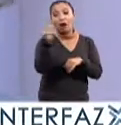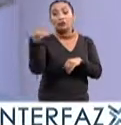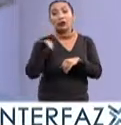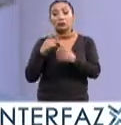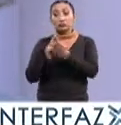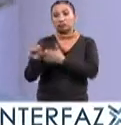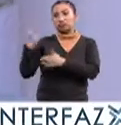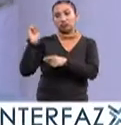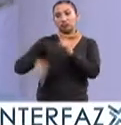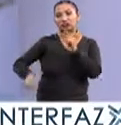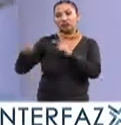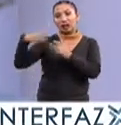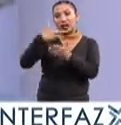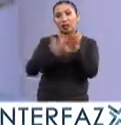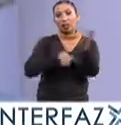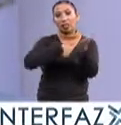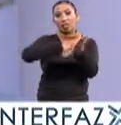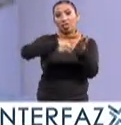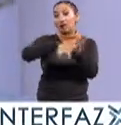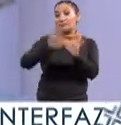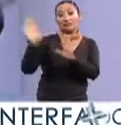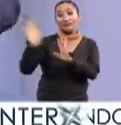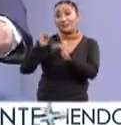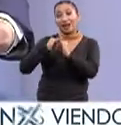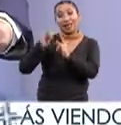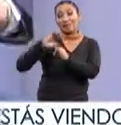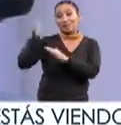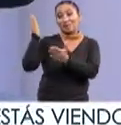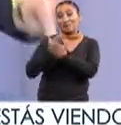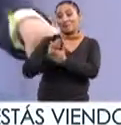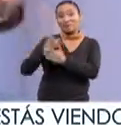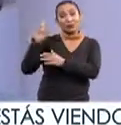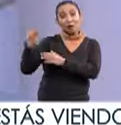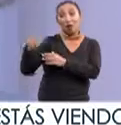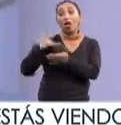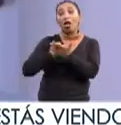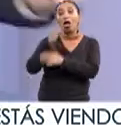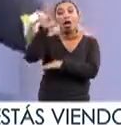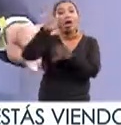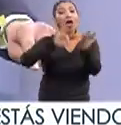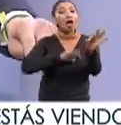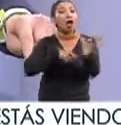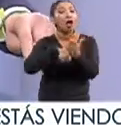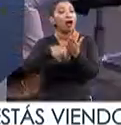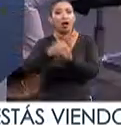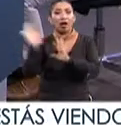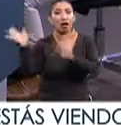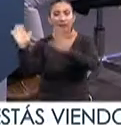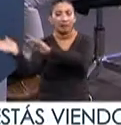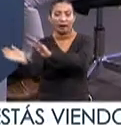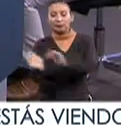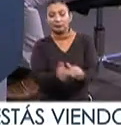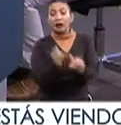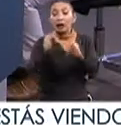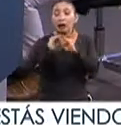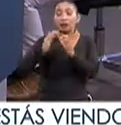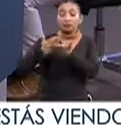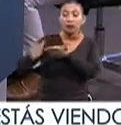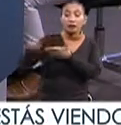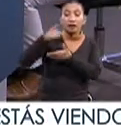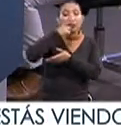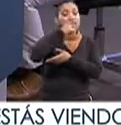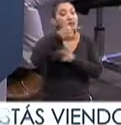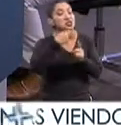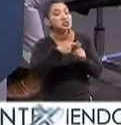el derecho al registro civil. Dice, la iglesia no más va a decir quién existe y quién no existe. La iglesia no más va a